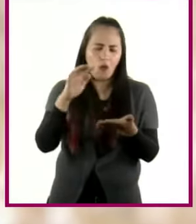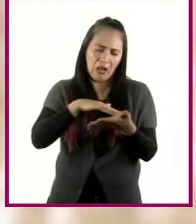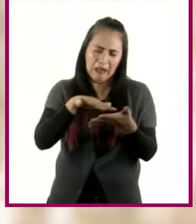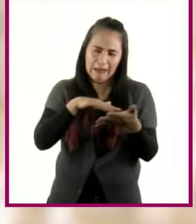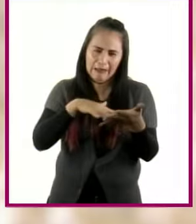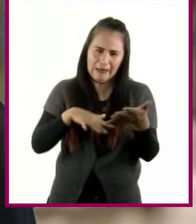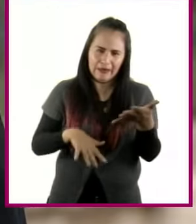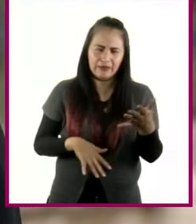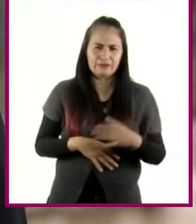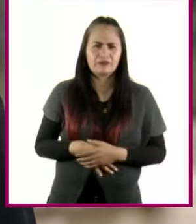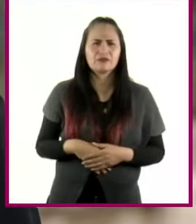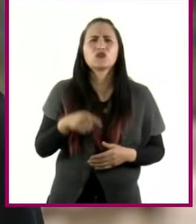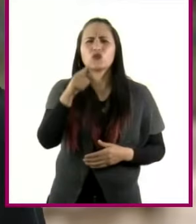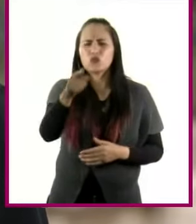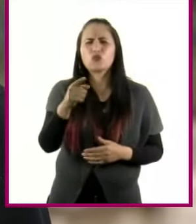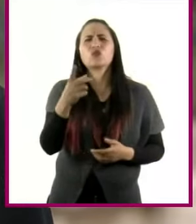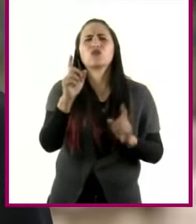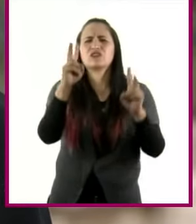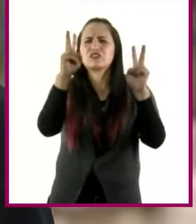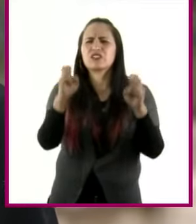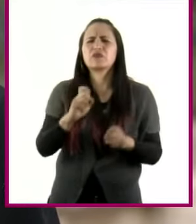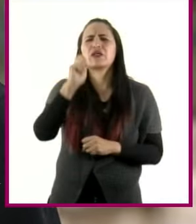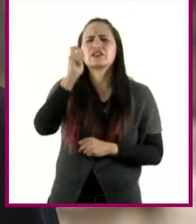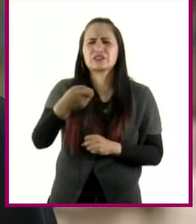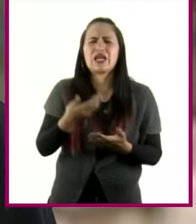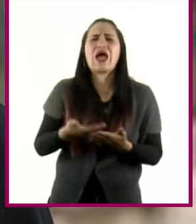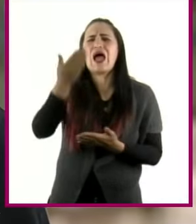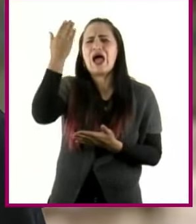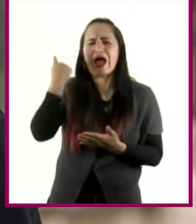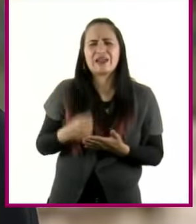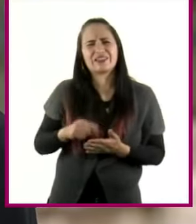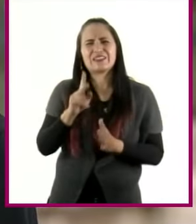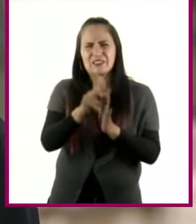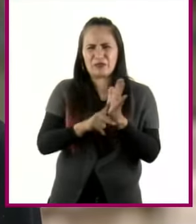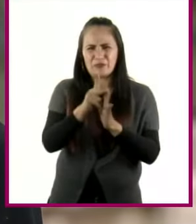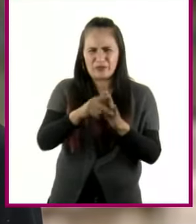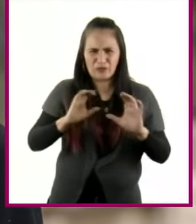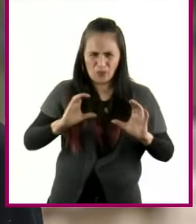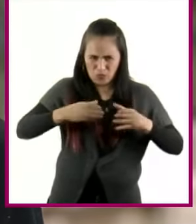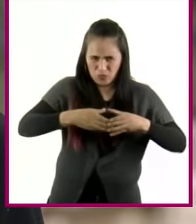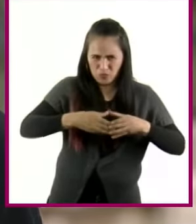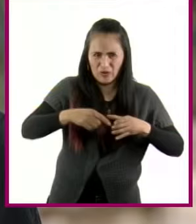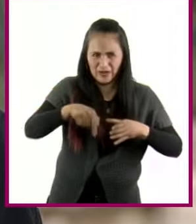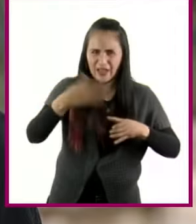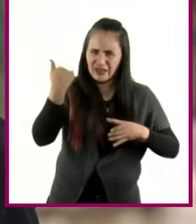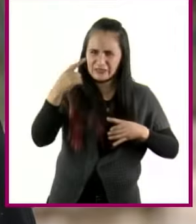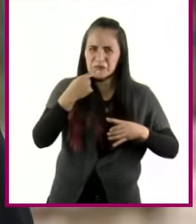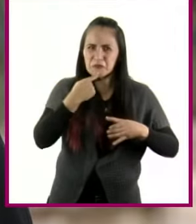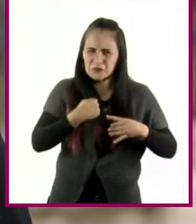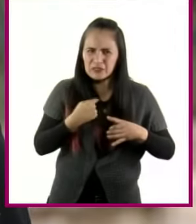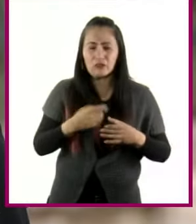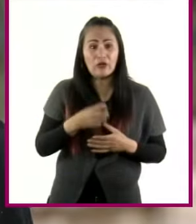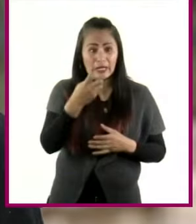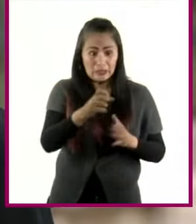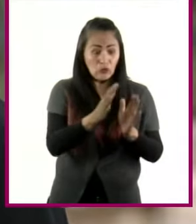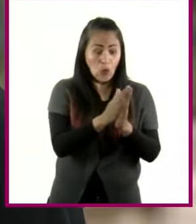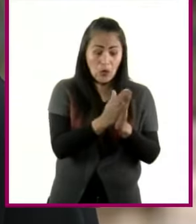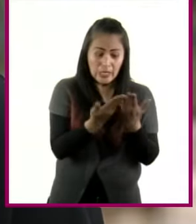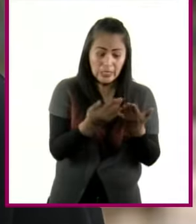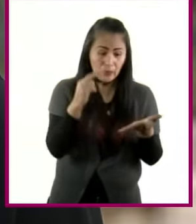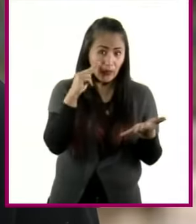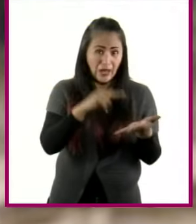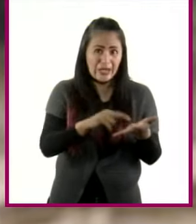vas a leer? Pues es el libro del que nos habló la otra vez el del videoclub. Y según me dijeron, es uno de esos grandes libros